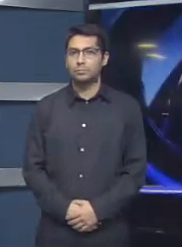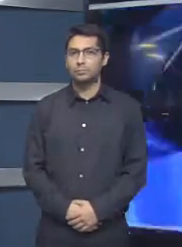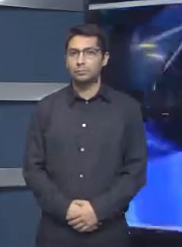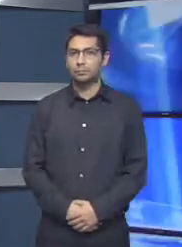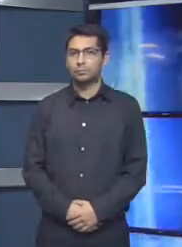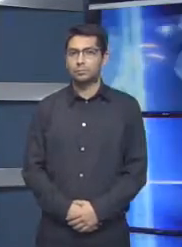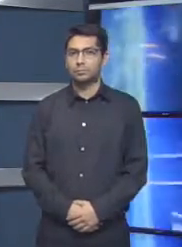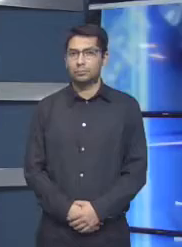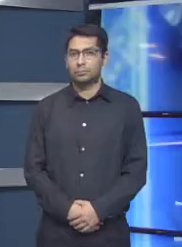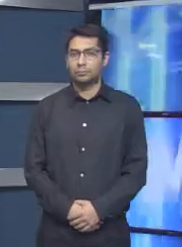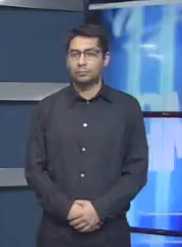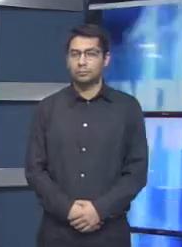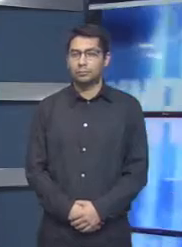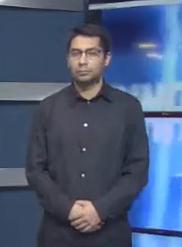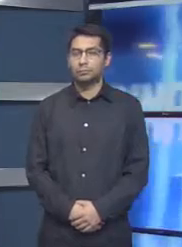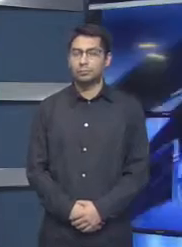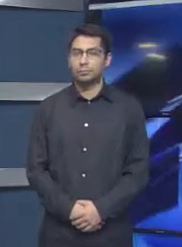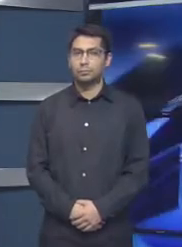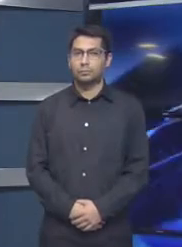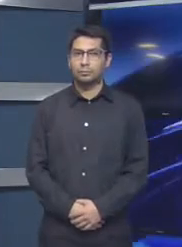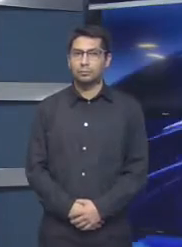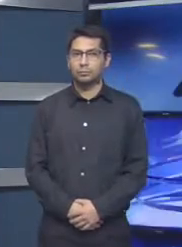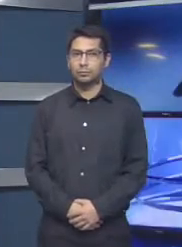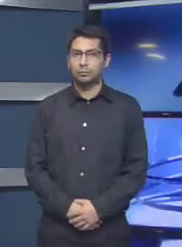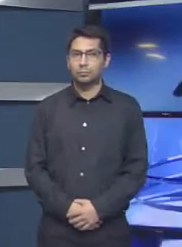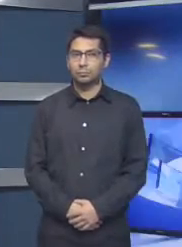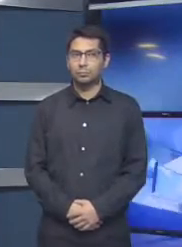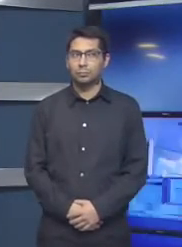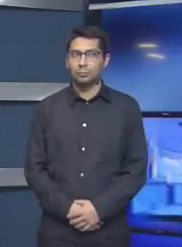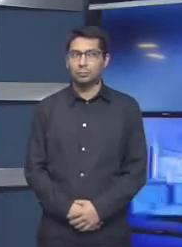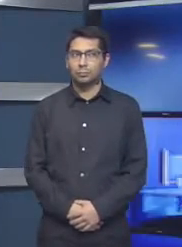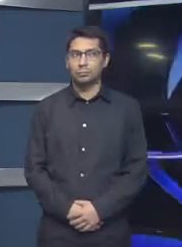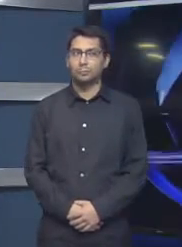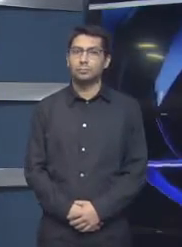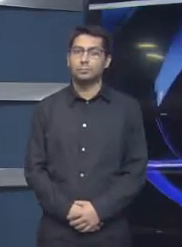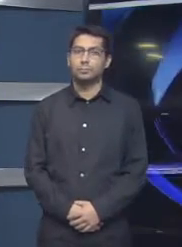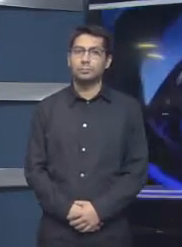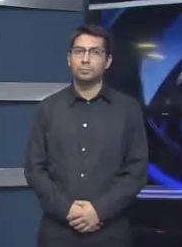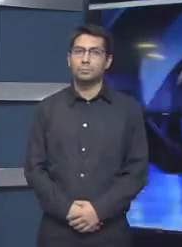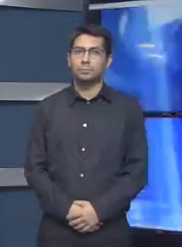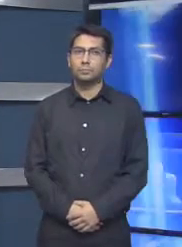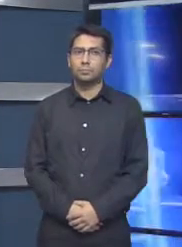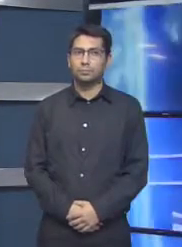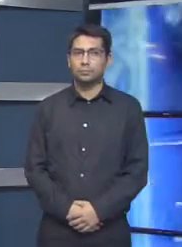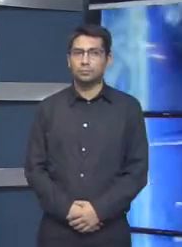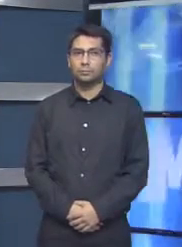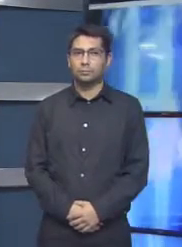este gobierno, permanentemente con todos los gobiernos, siempre le estábamos solicitando